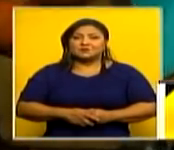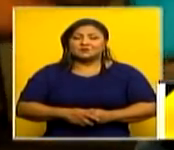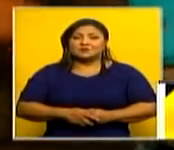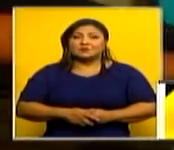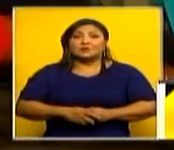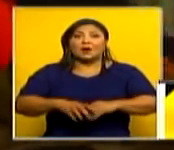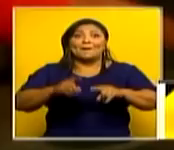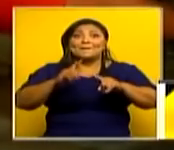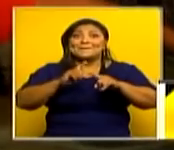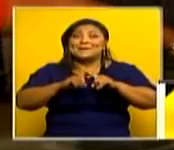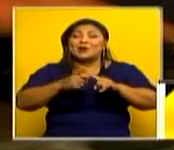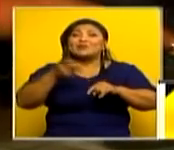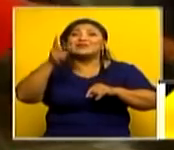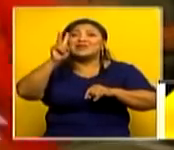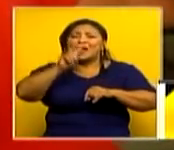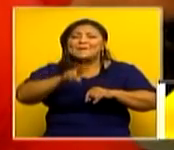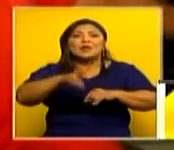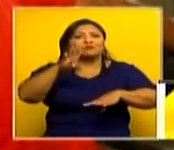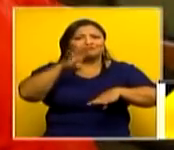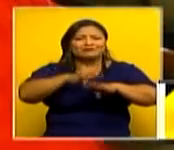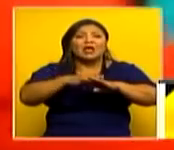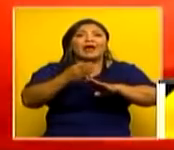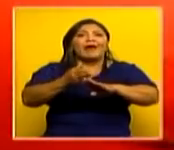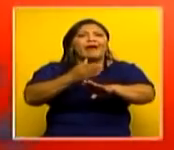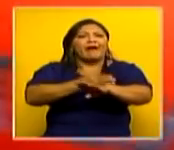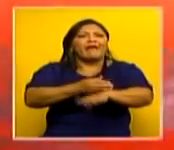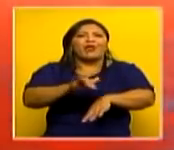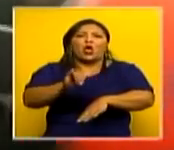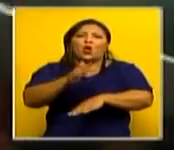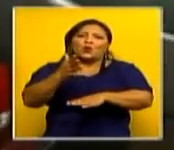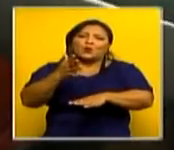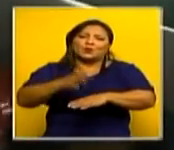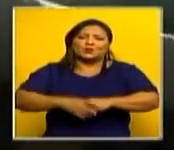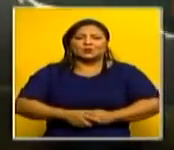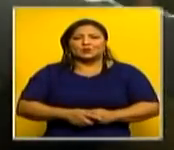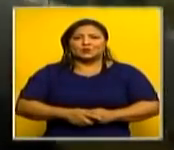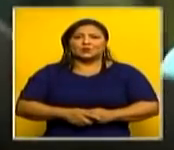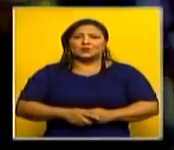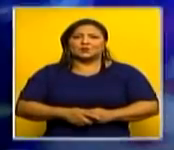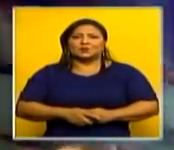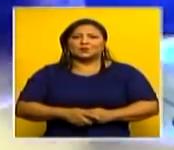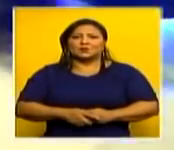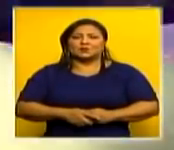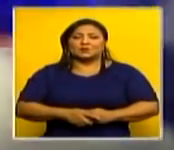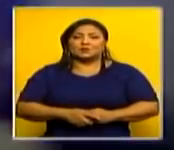Pero en ese tiempo también lo retuvieron. Cristian Barzallo, Noticiero 1.